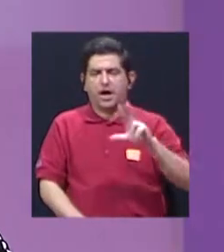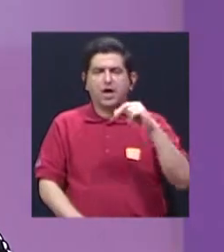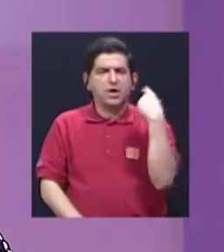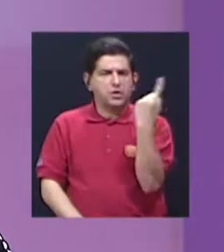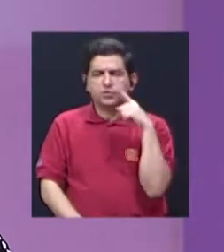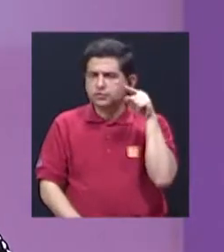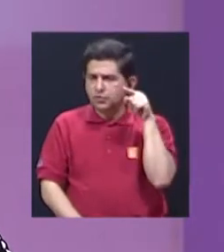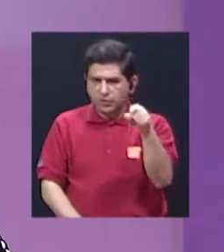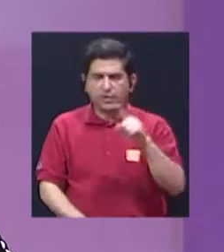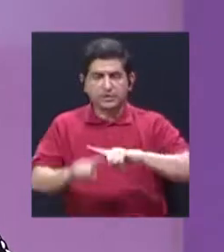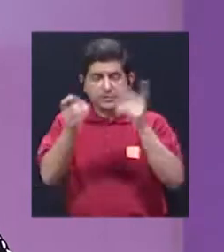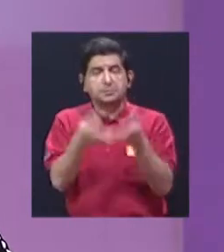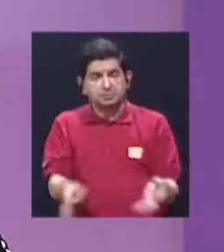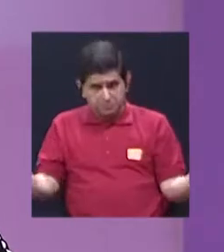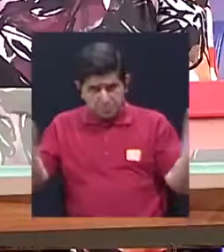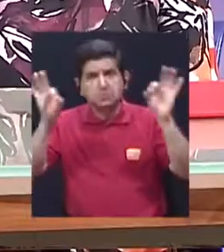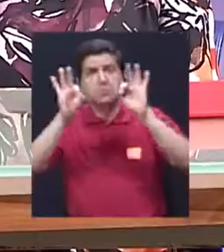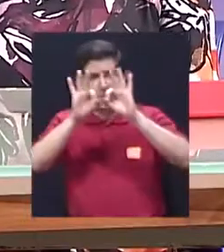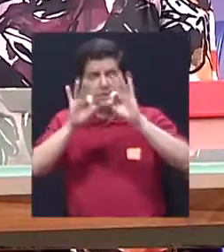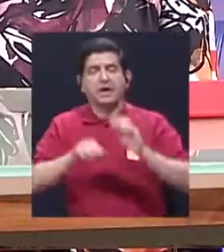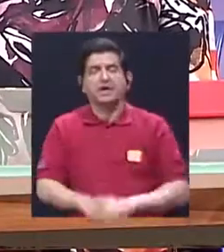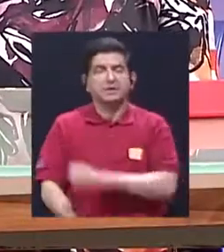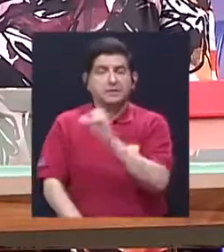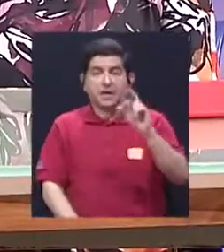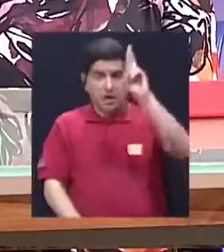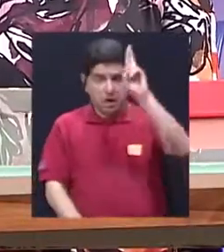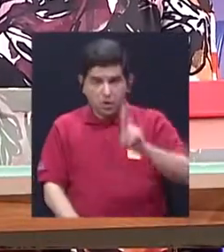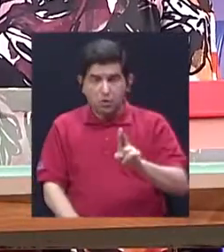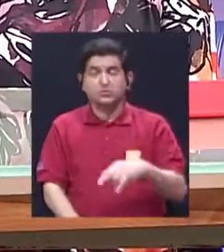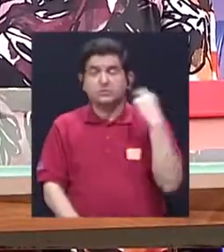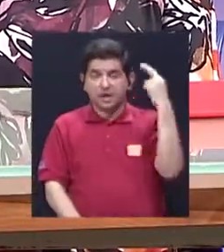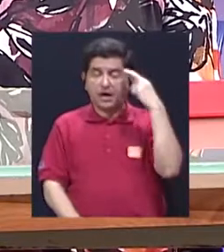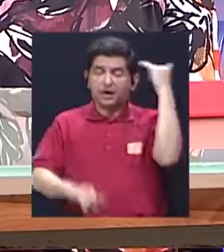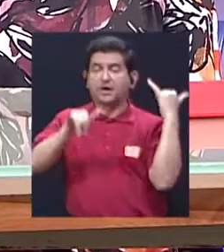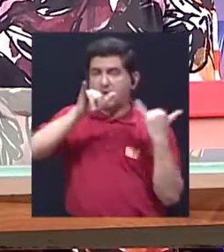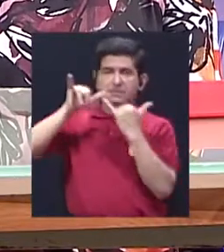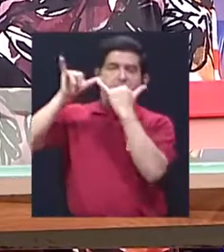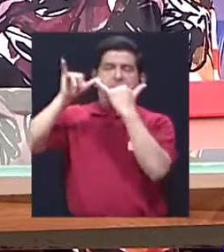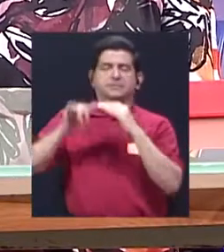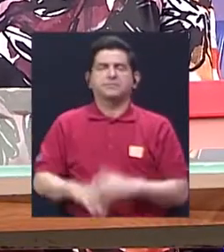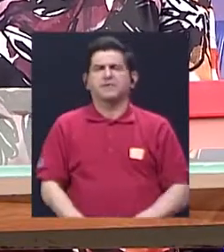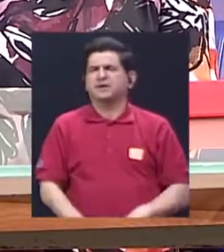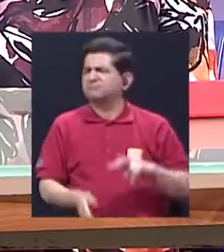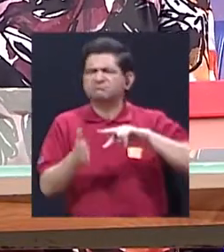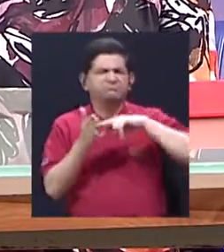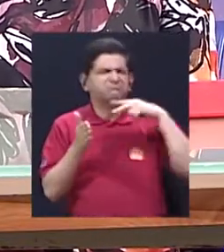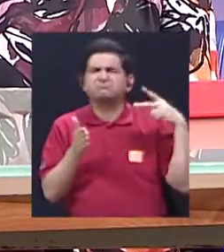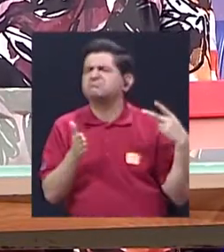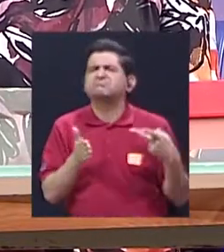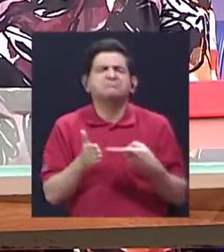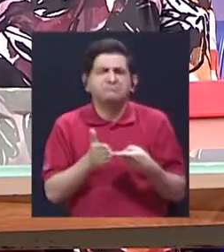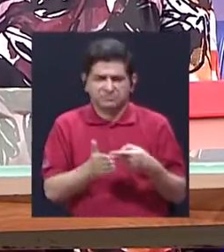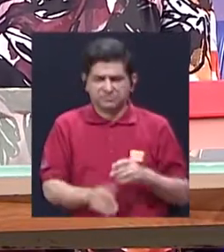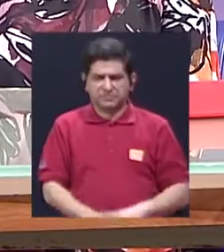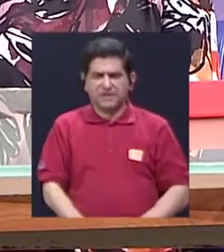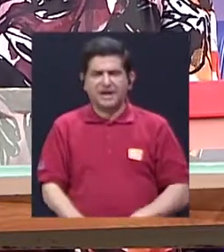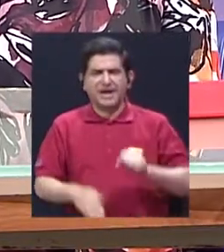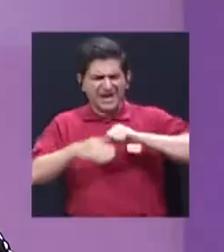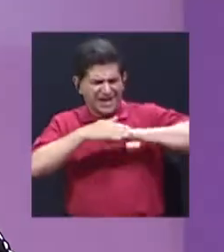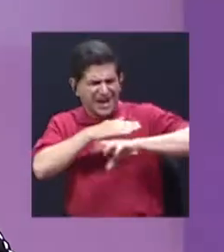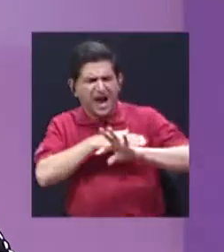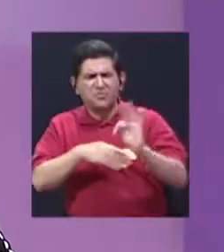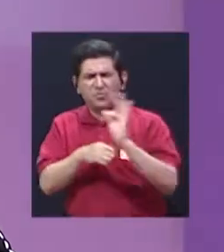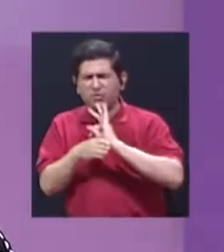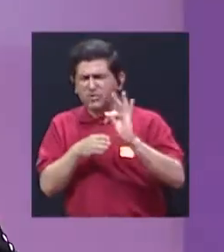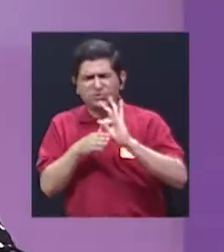es un caso importante por el cual Costa Rica ha sido demandado. ¿Qué significa el aborto